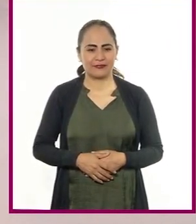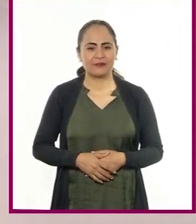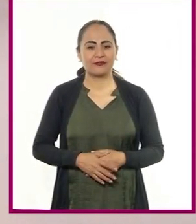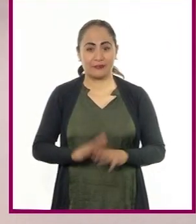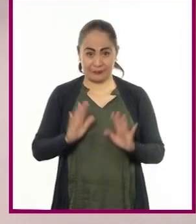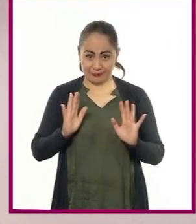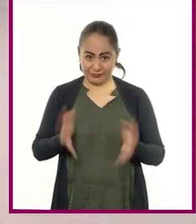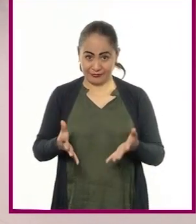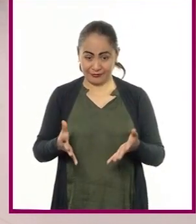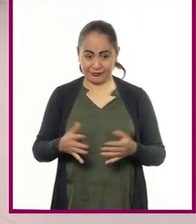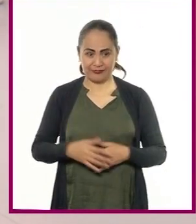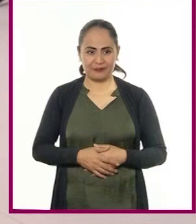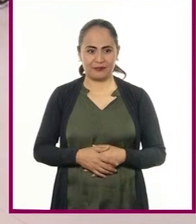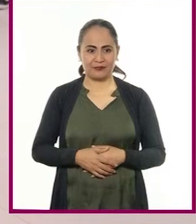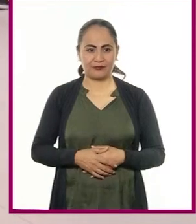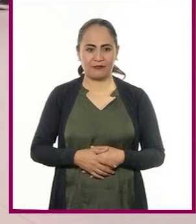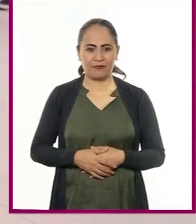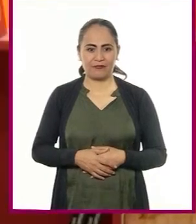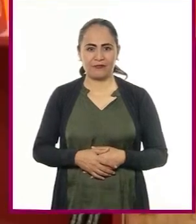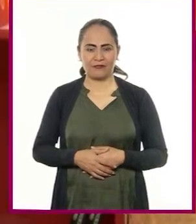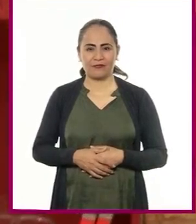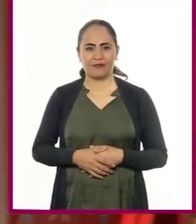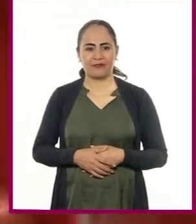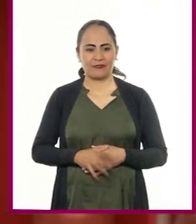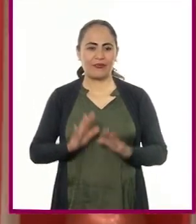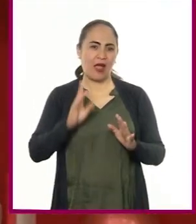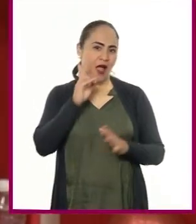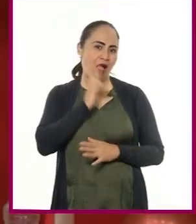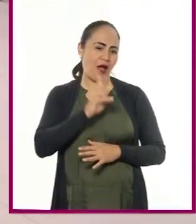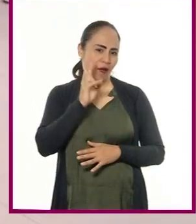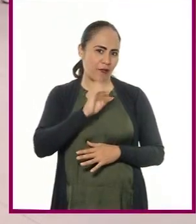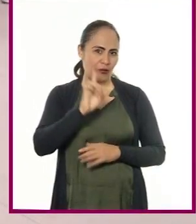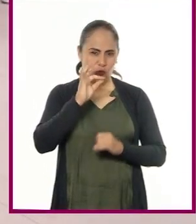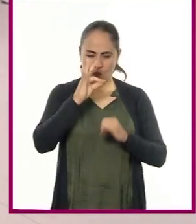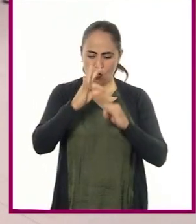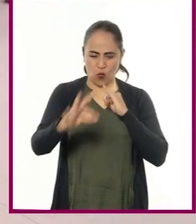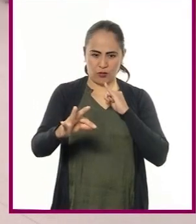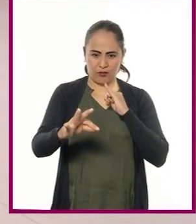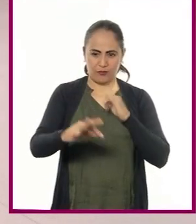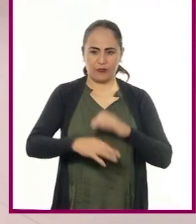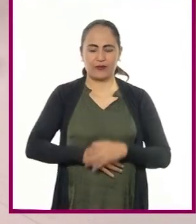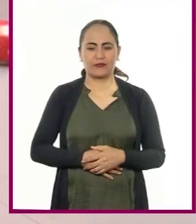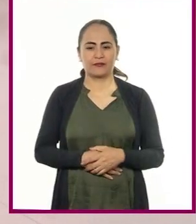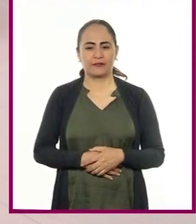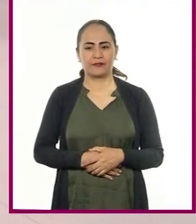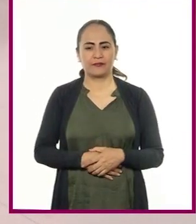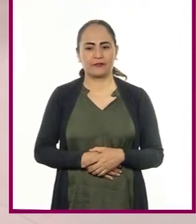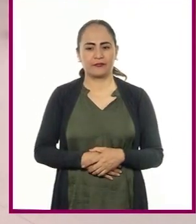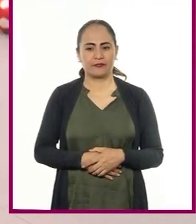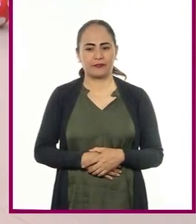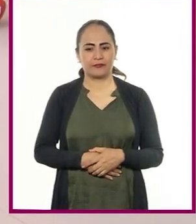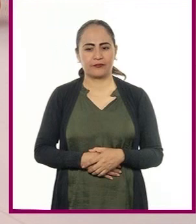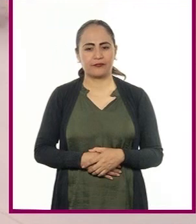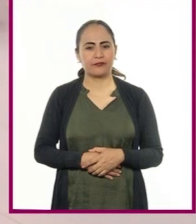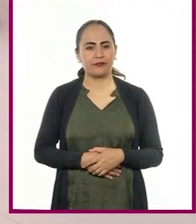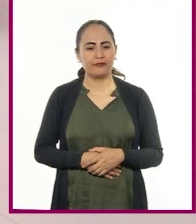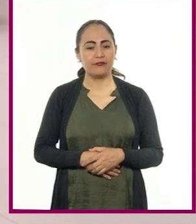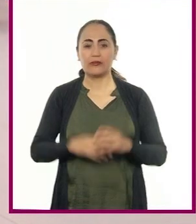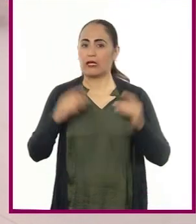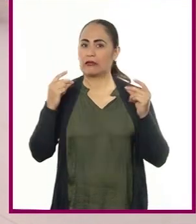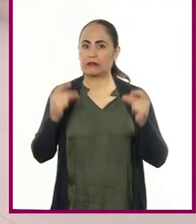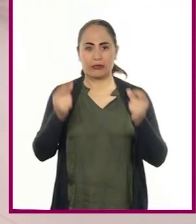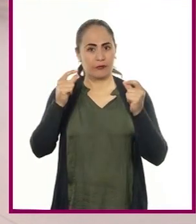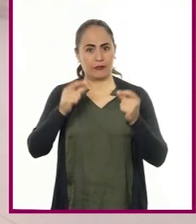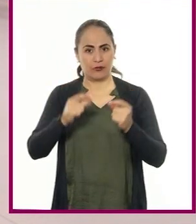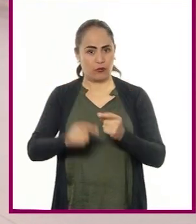accidente. Lo quiero intentar una vez más. Adelante. Le toca a Daniel. Para allá, para allá. En cuanto llegue, rápido